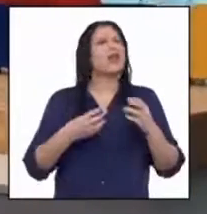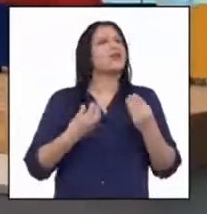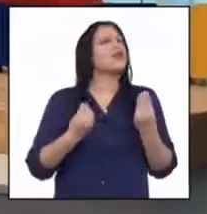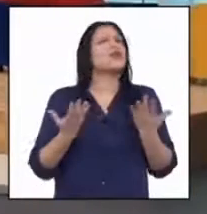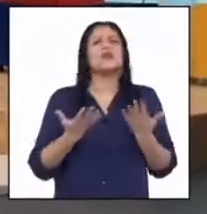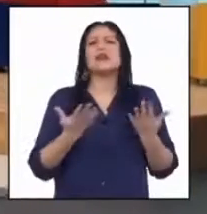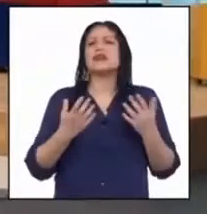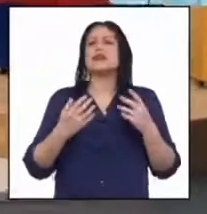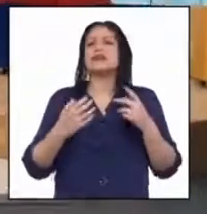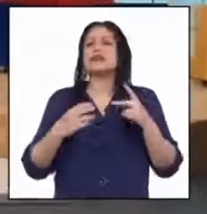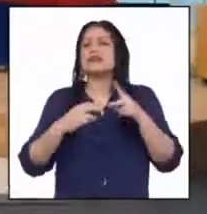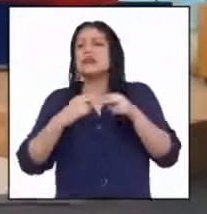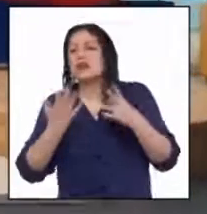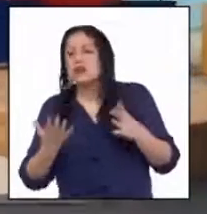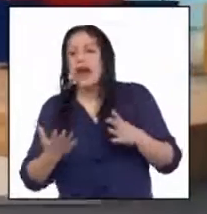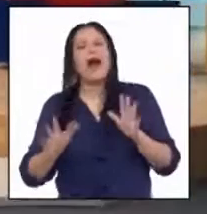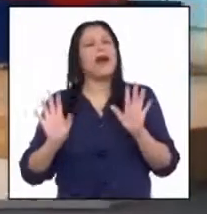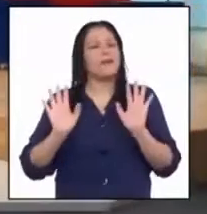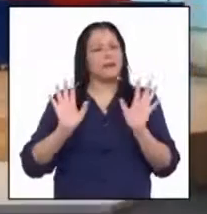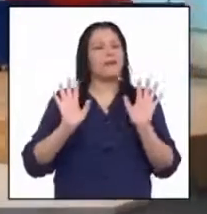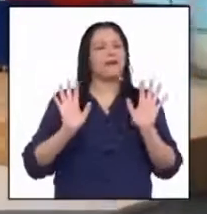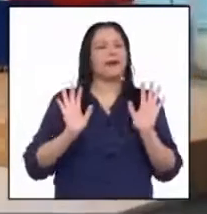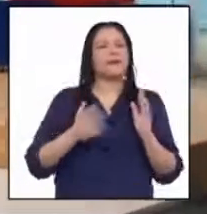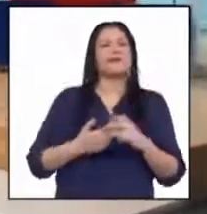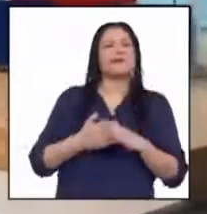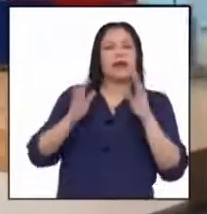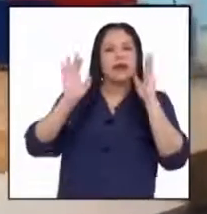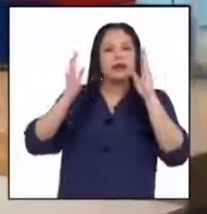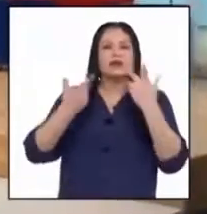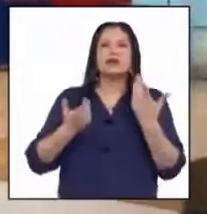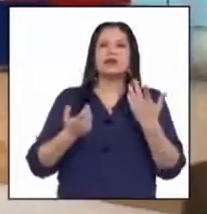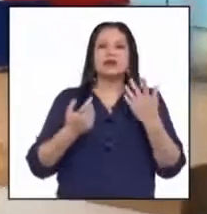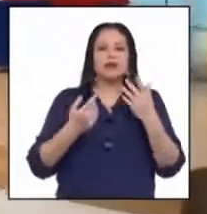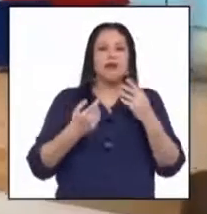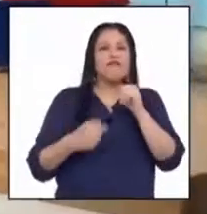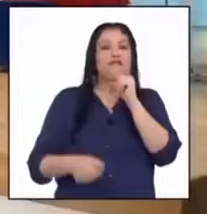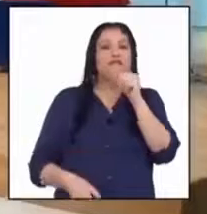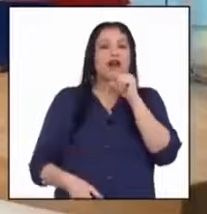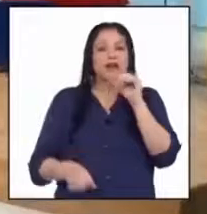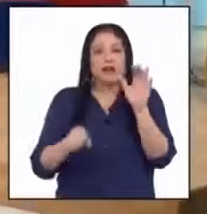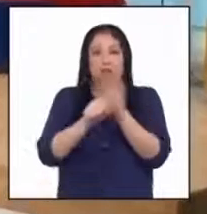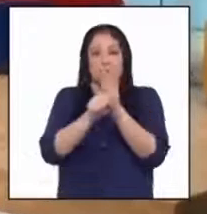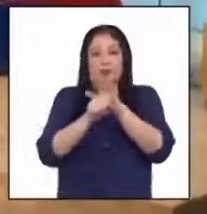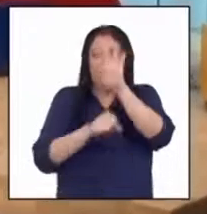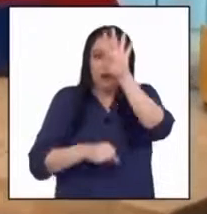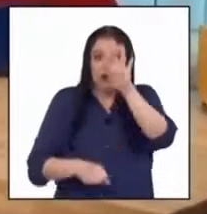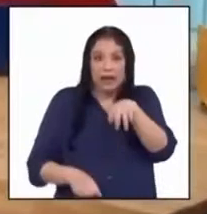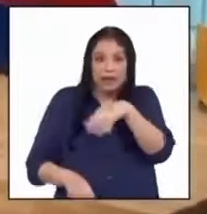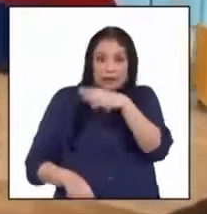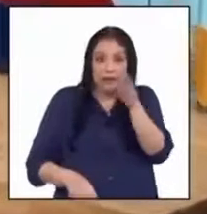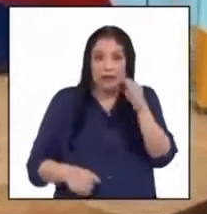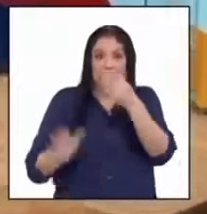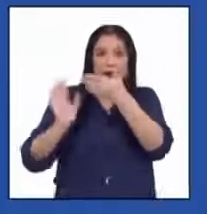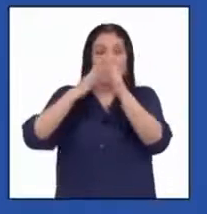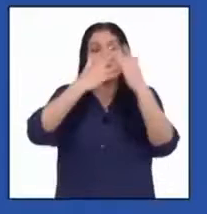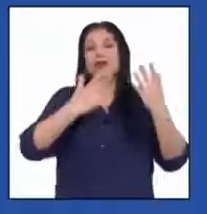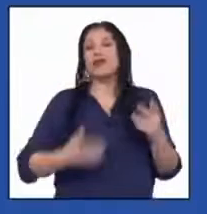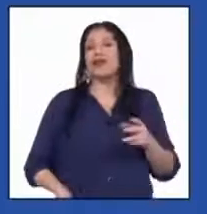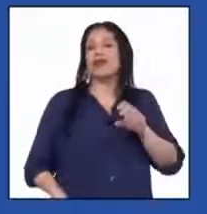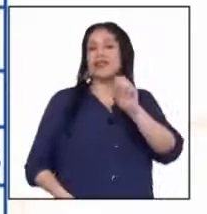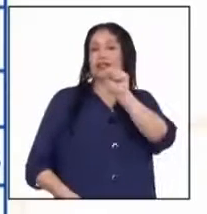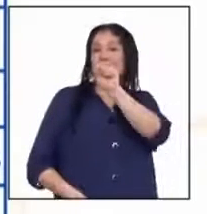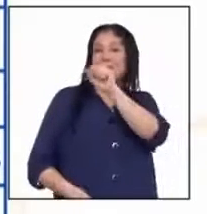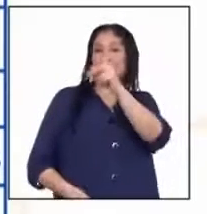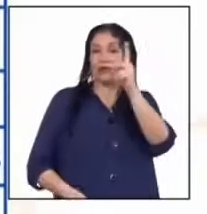quedado? Ah, verdad, nos habíamos quedado en completar la tabla de la comunidad Shipibo-Conibo, ¿verdad?